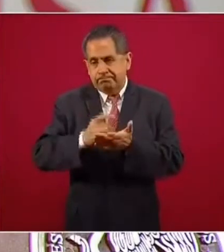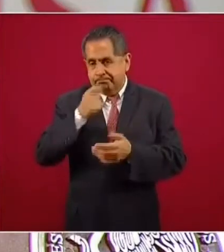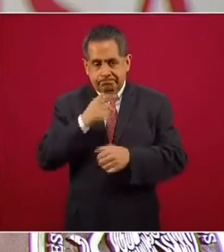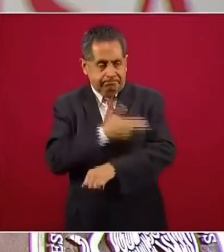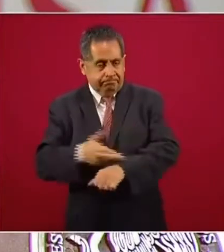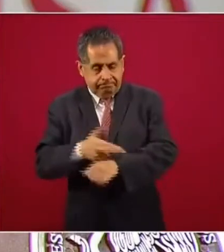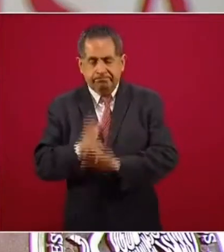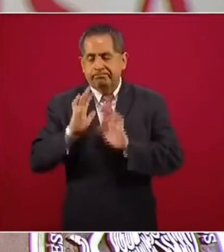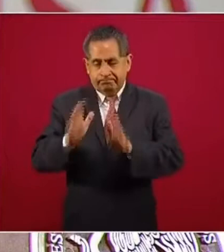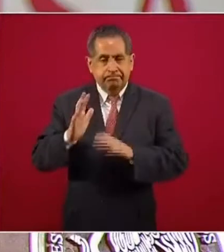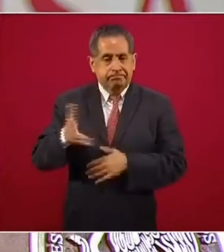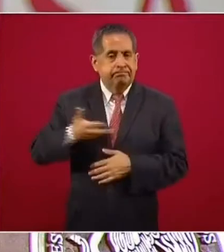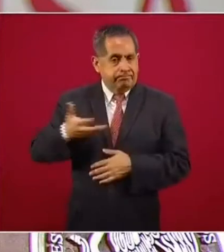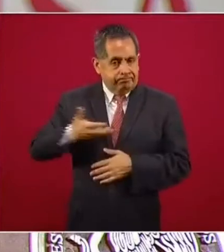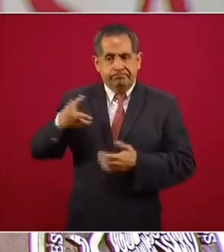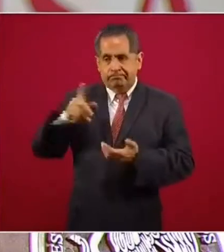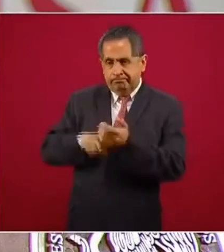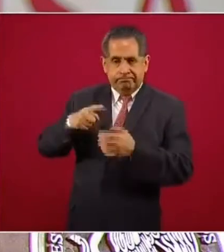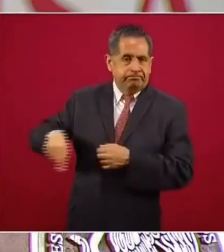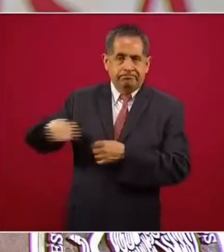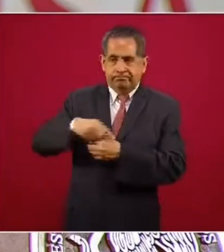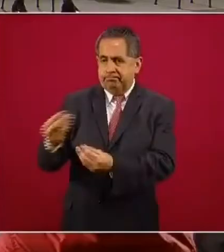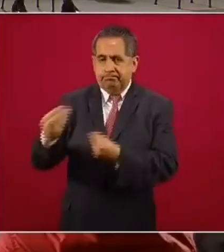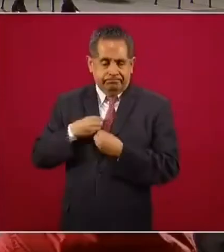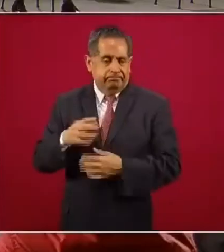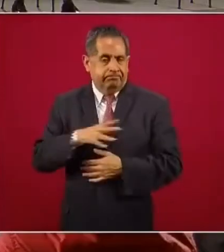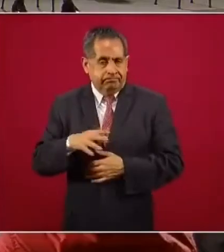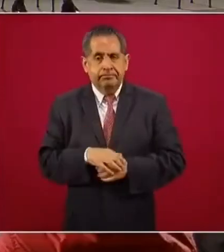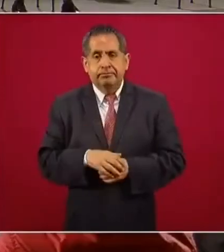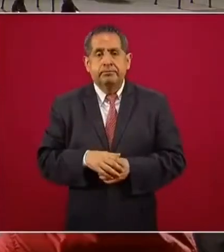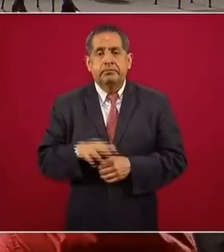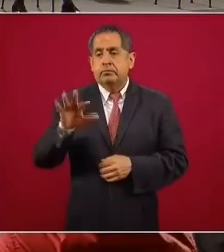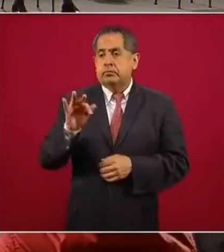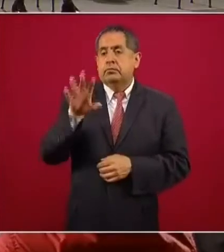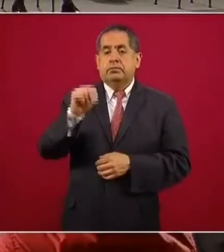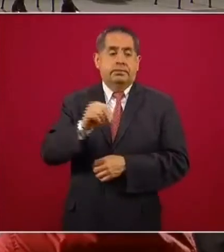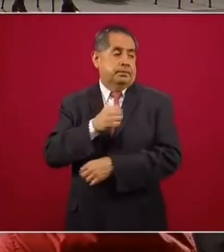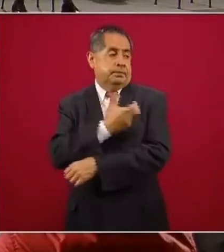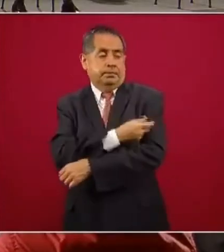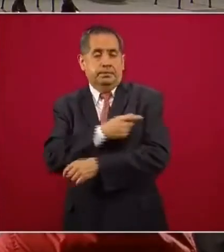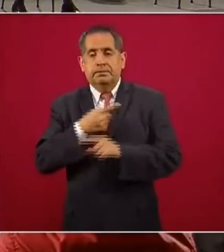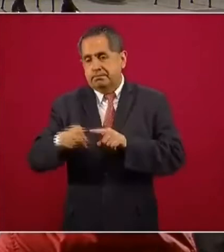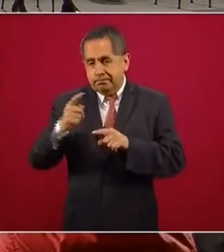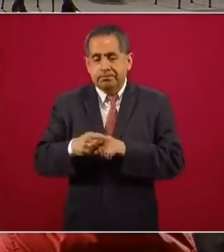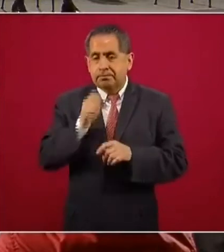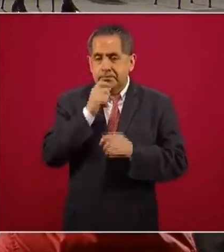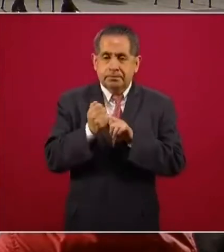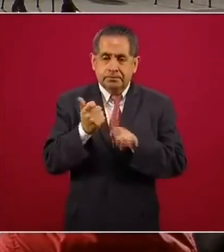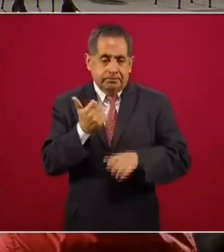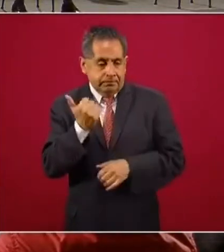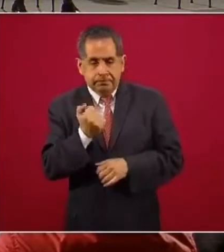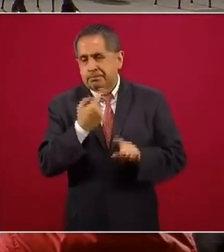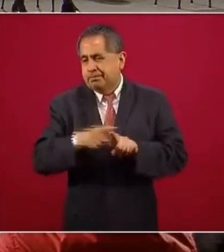también puede ser enfrentado con los insumos de estos mecanismos. Hay 49 vacunas y productos, como jeringas y